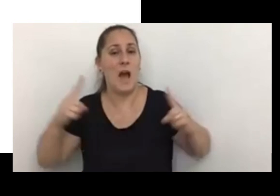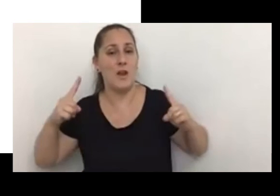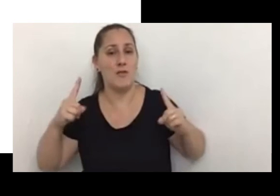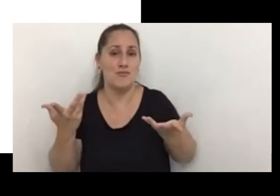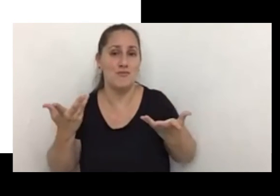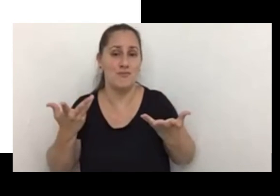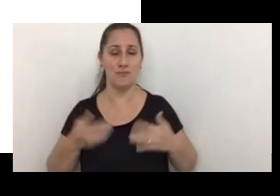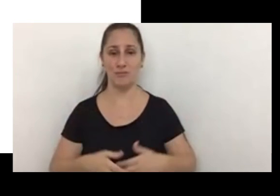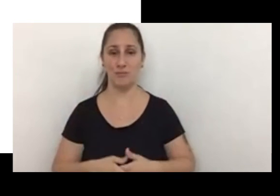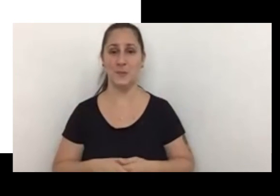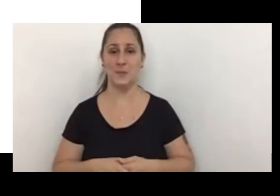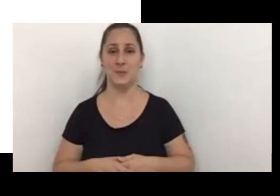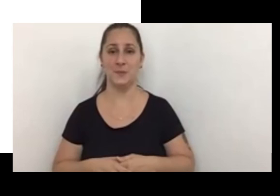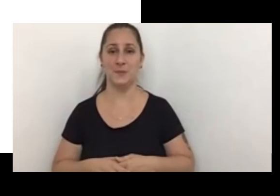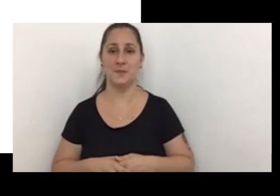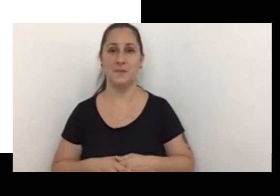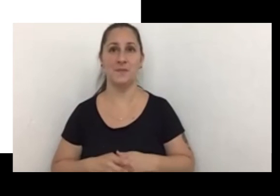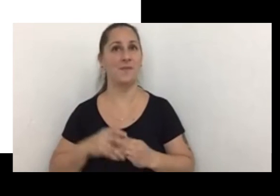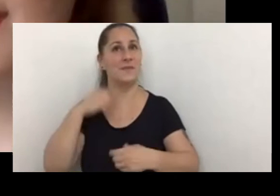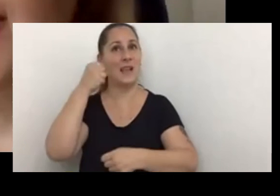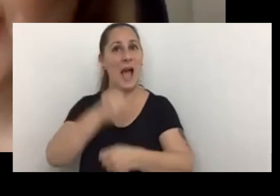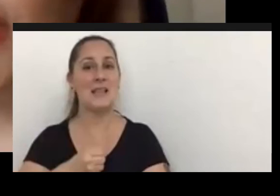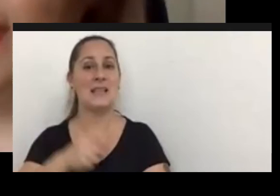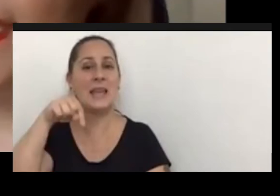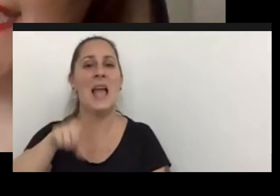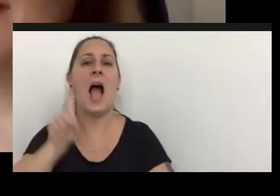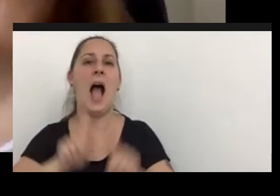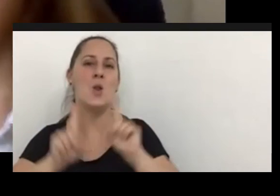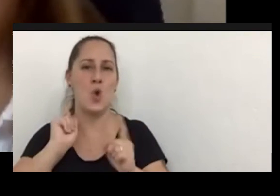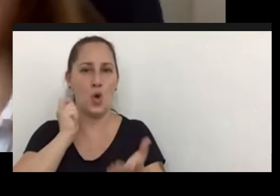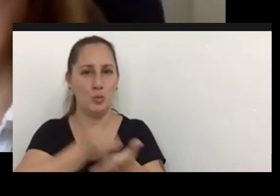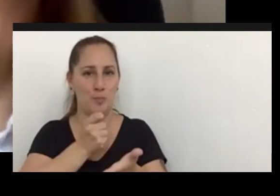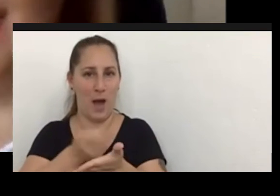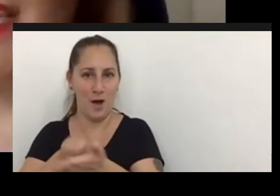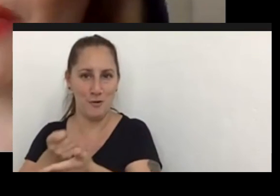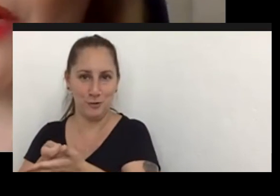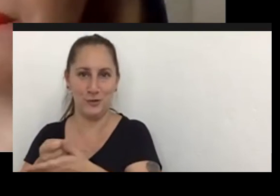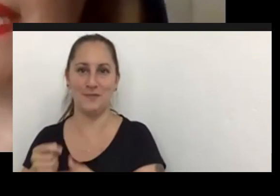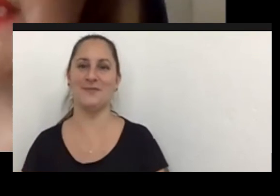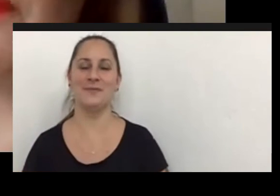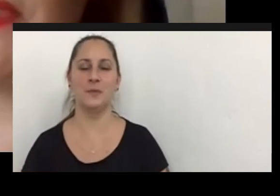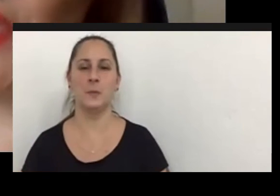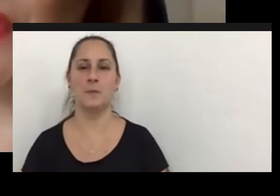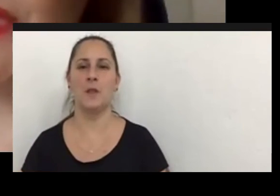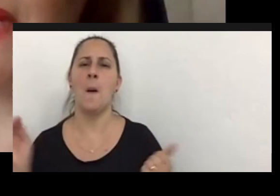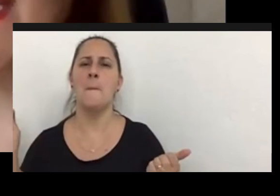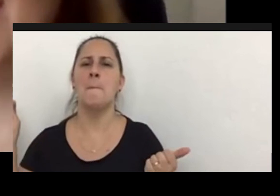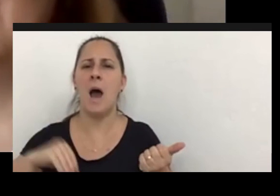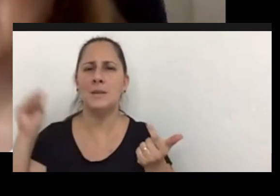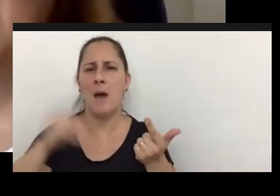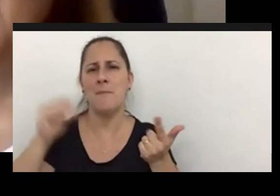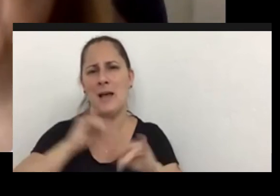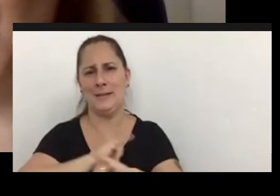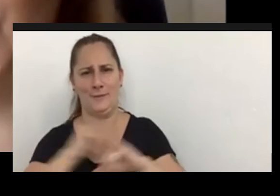Y hasta aquí alguno de los gravámenes. No quise incorporar más información, pero saben que